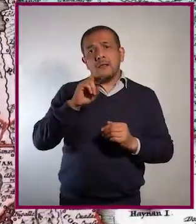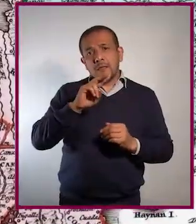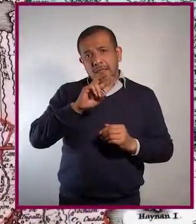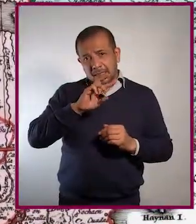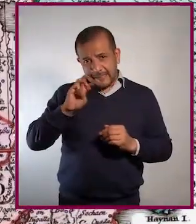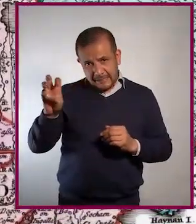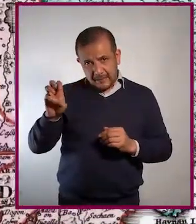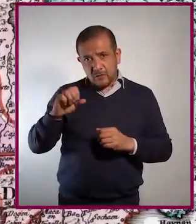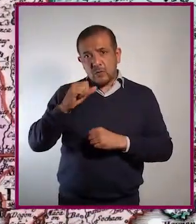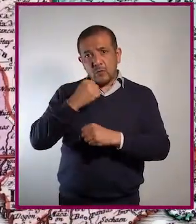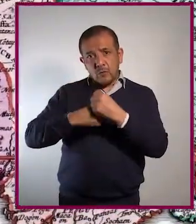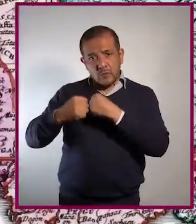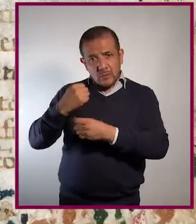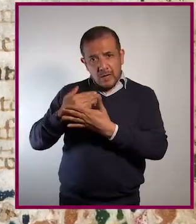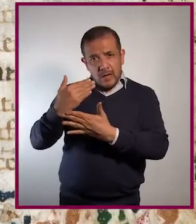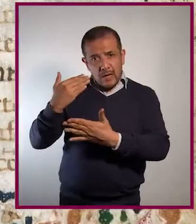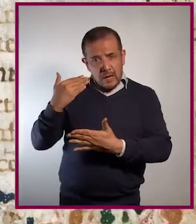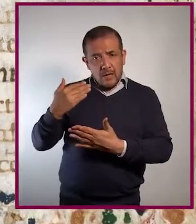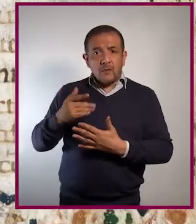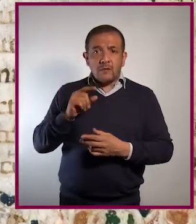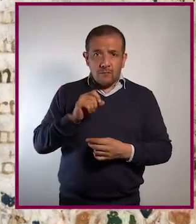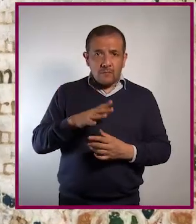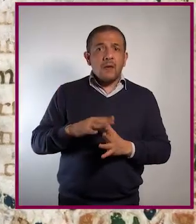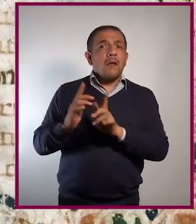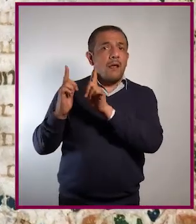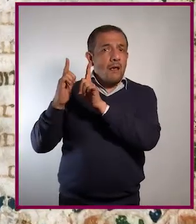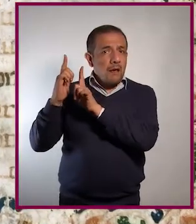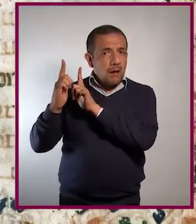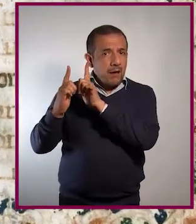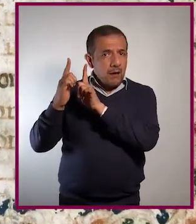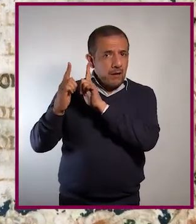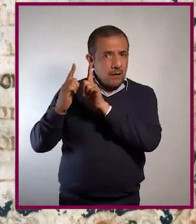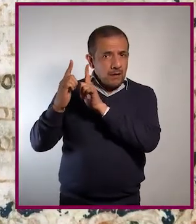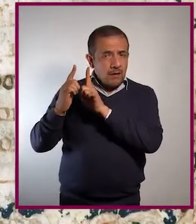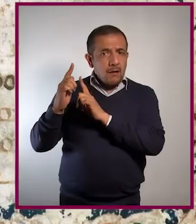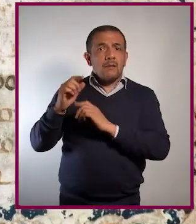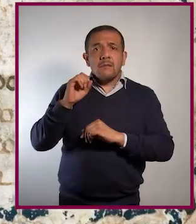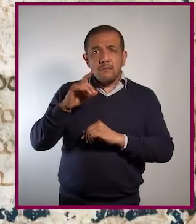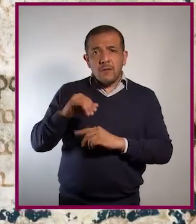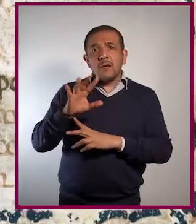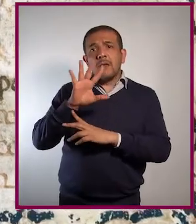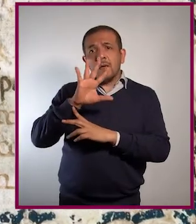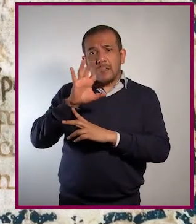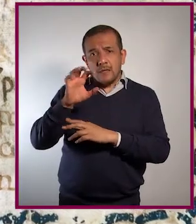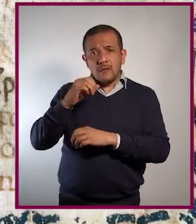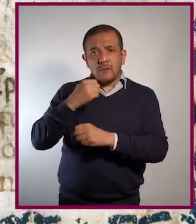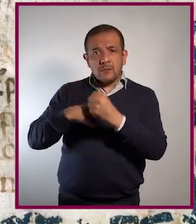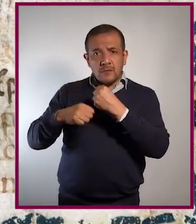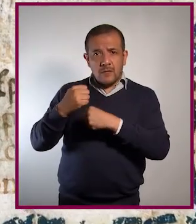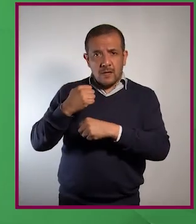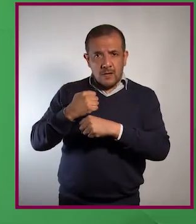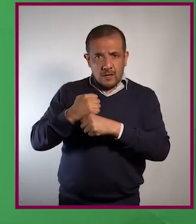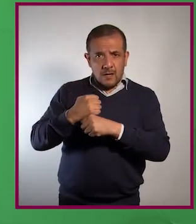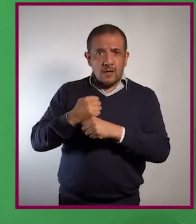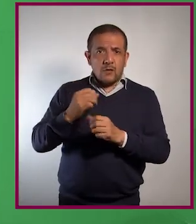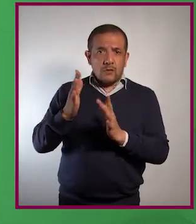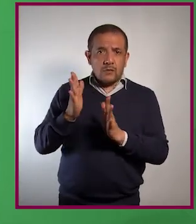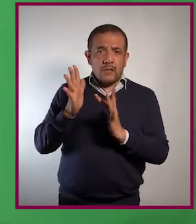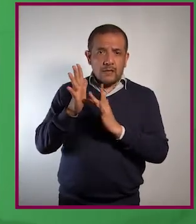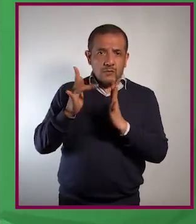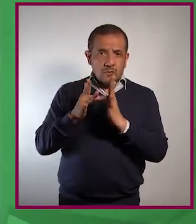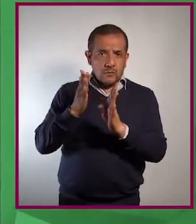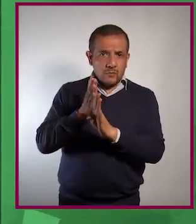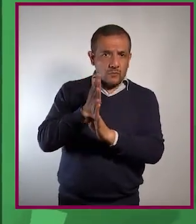años respectivamente. En Grecia, alrededor del año 500 a.C., un importante médico